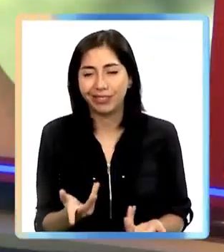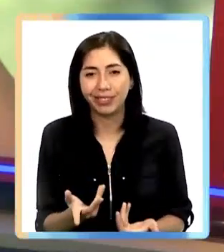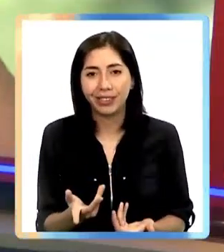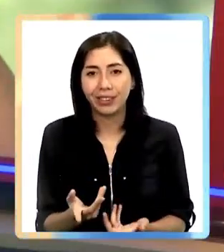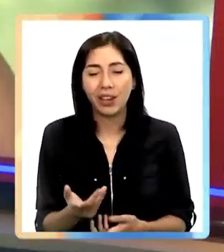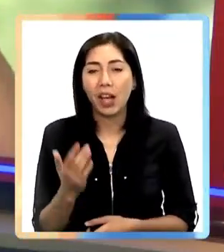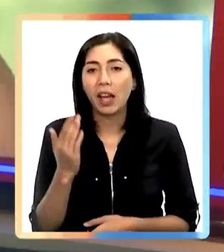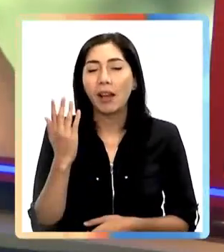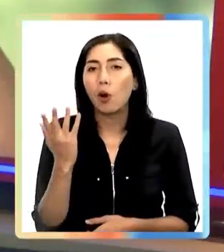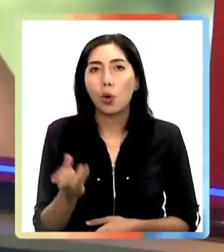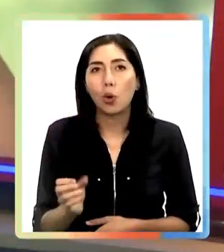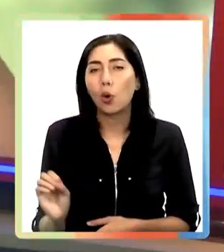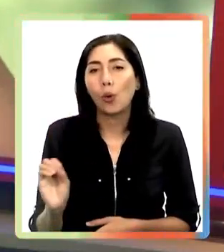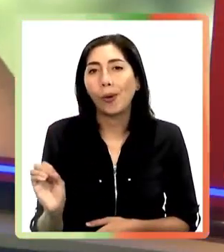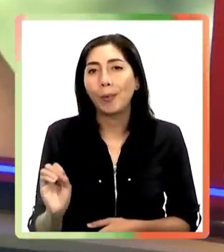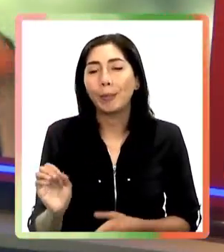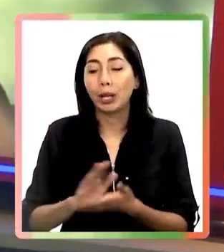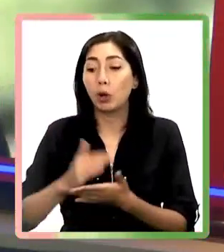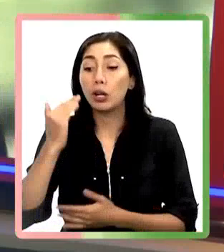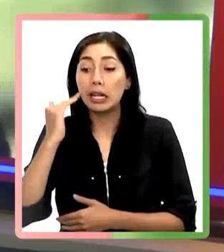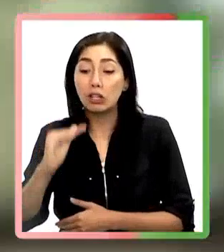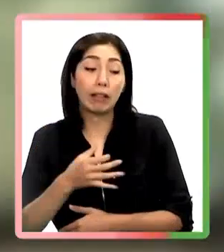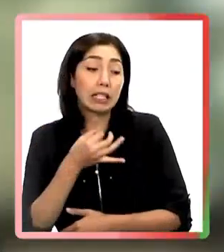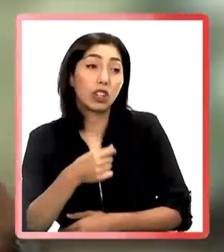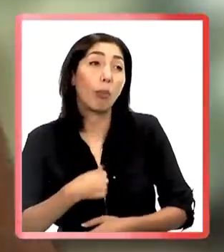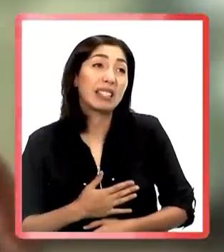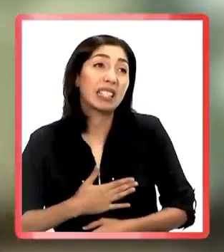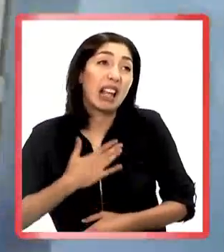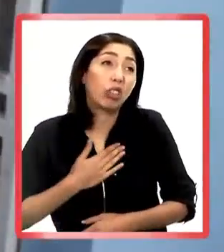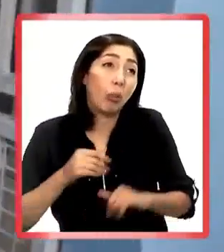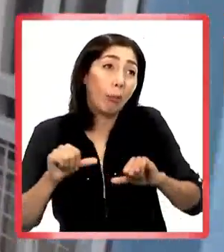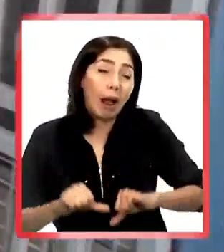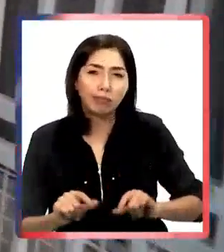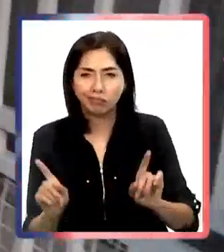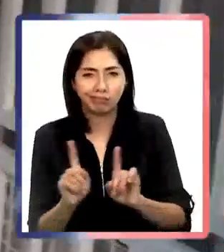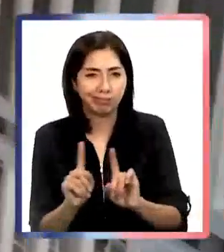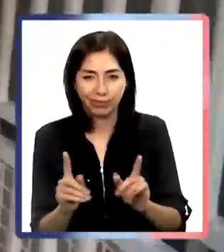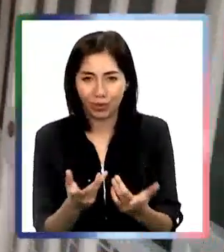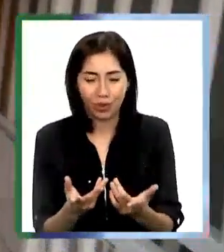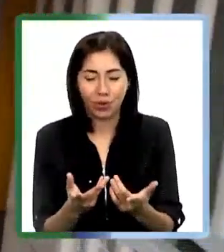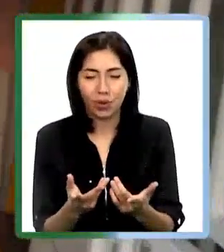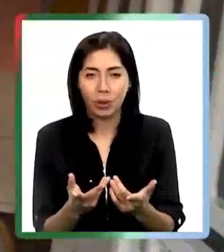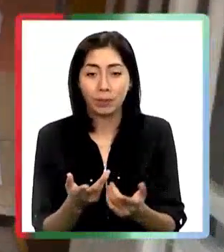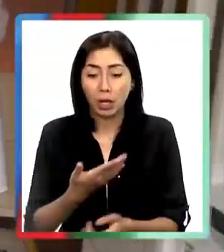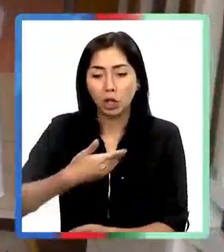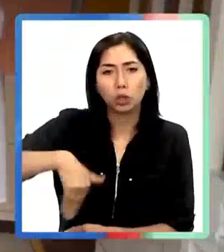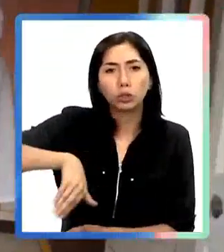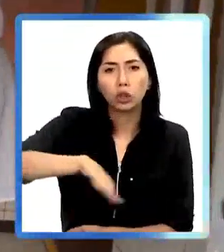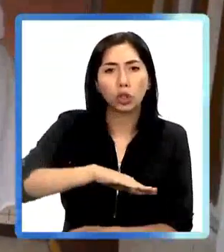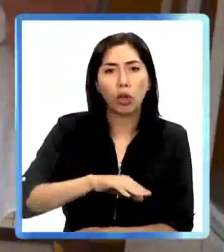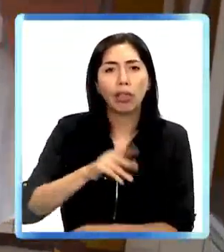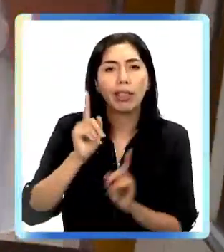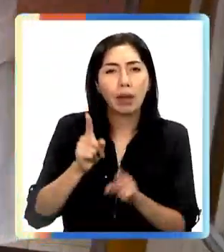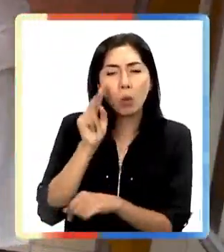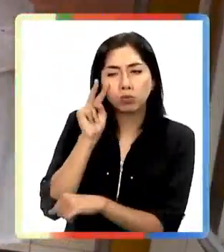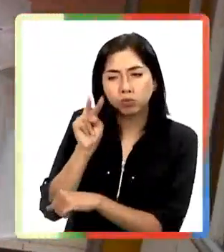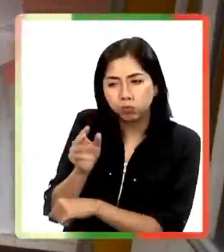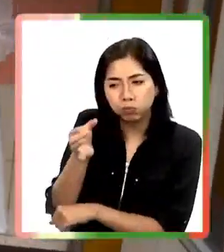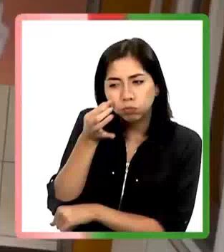preocupado, o me siento de tal o cual manera. Generalmente lo que tenemos